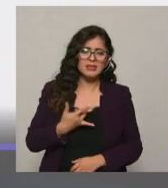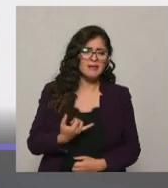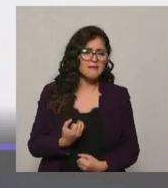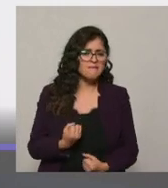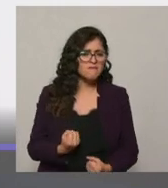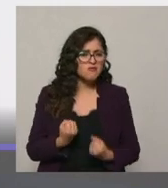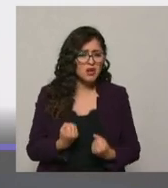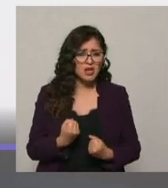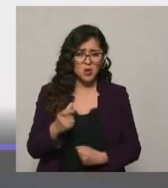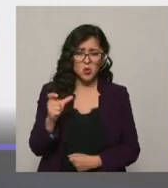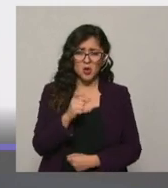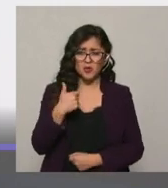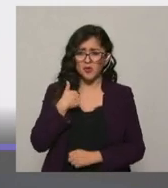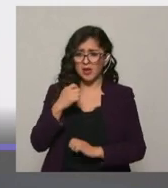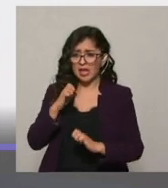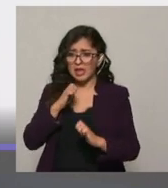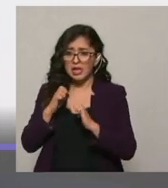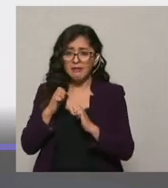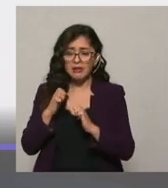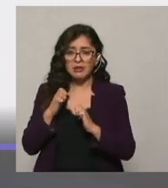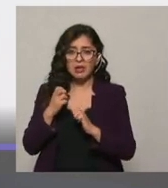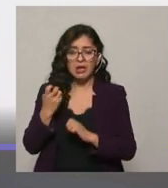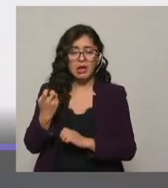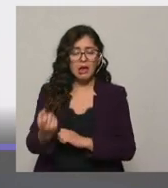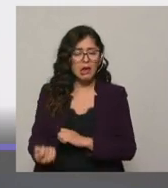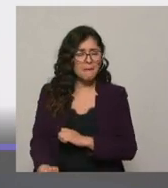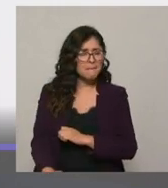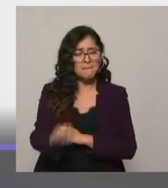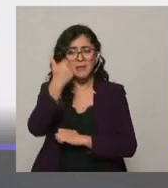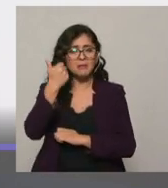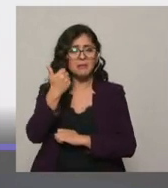una de las entrevistas más difíciles que yo he tenido que hacer.